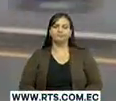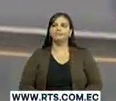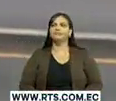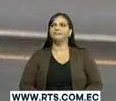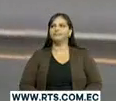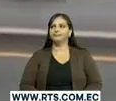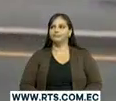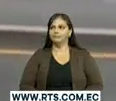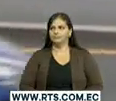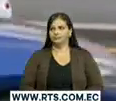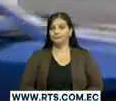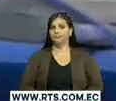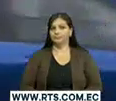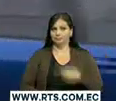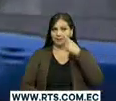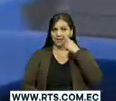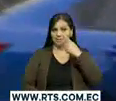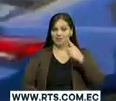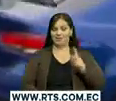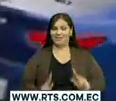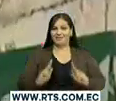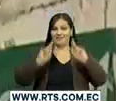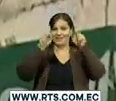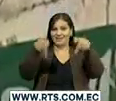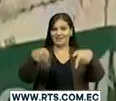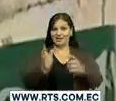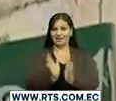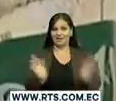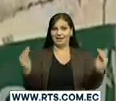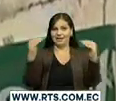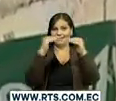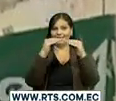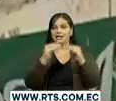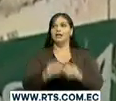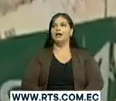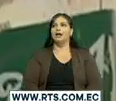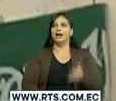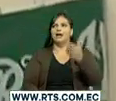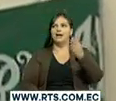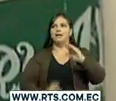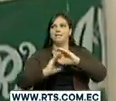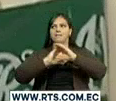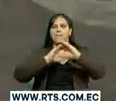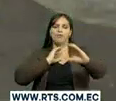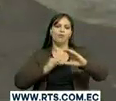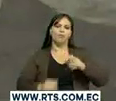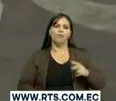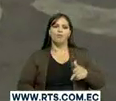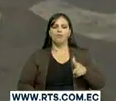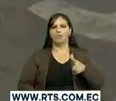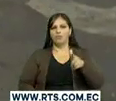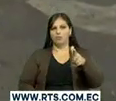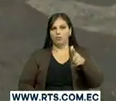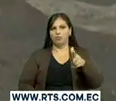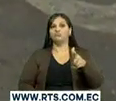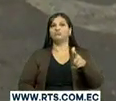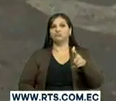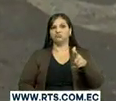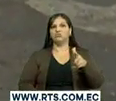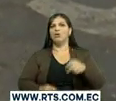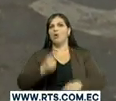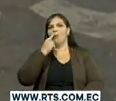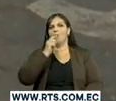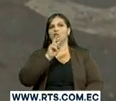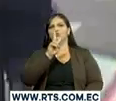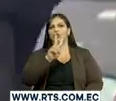Llegamos hasta el sector de la isla Trinitaria, al sur de Guayaquil, y no pasaron muchos minutos para que nos den detalles de lo que más les preocupa